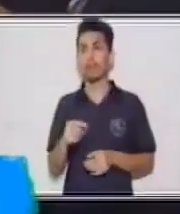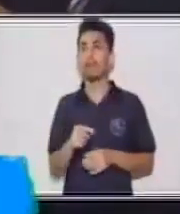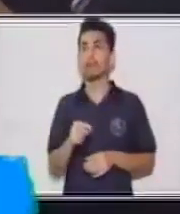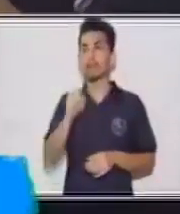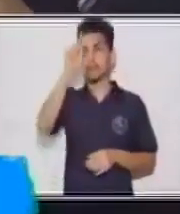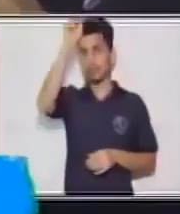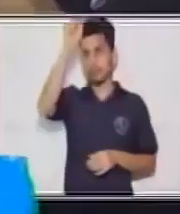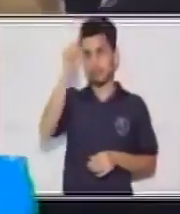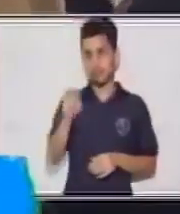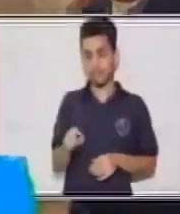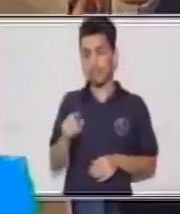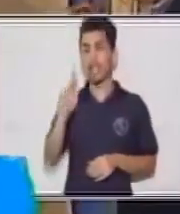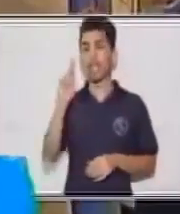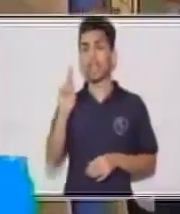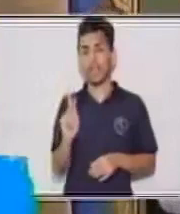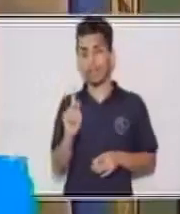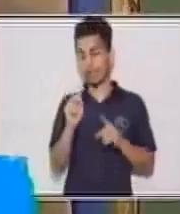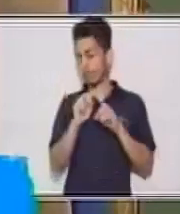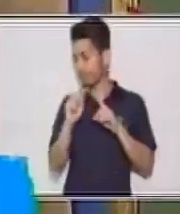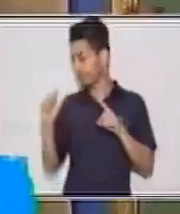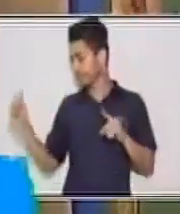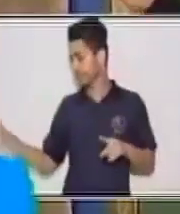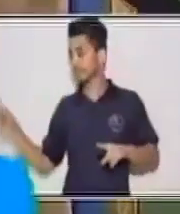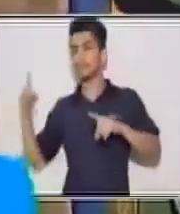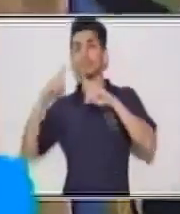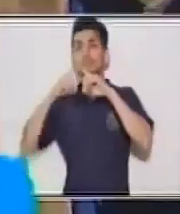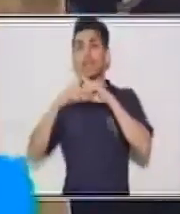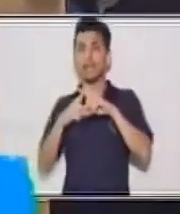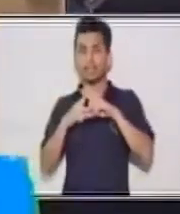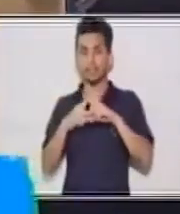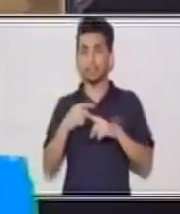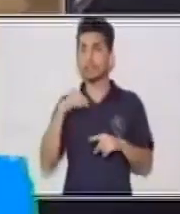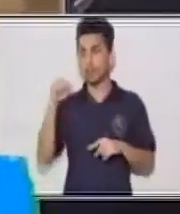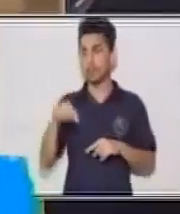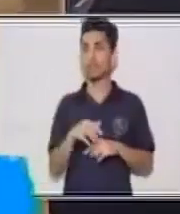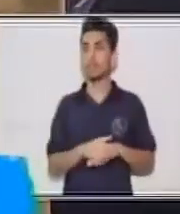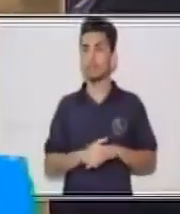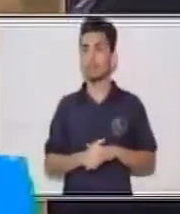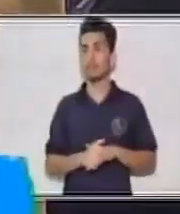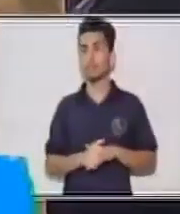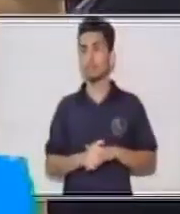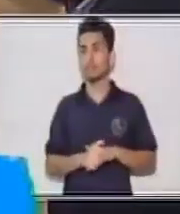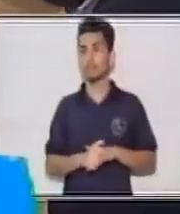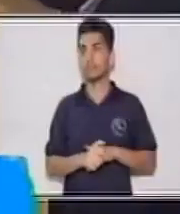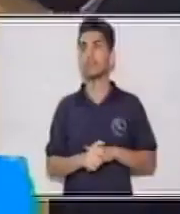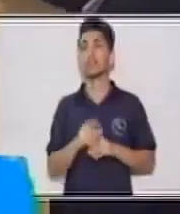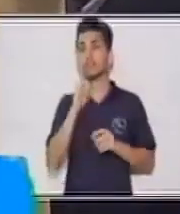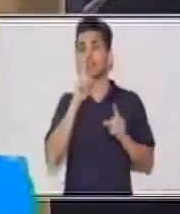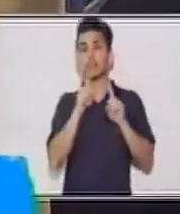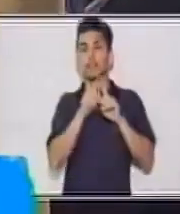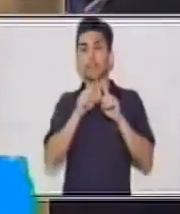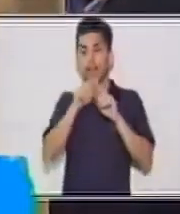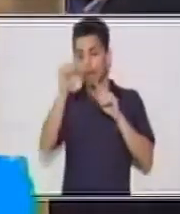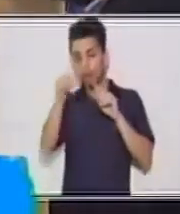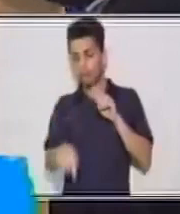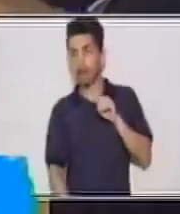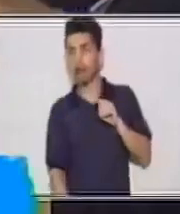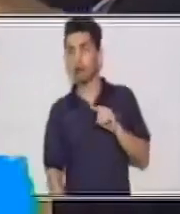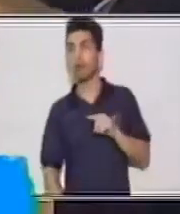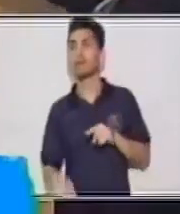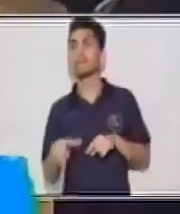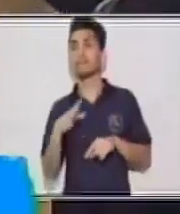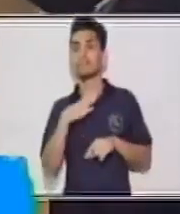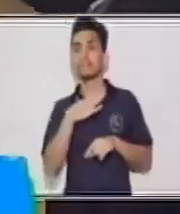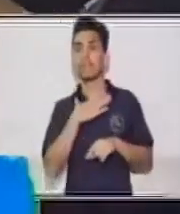Y y a esta X, que es lo que vamos a trabajar hoy. También existe hacia aquí abajo, también se le llama a este